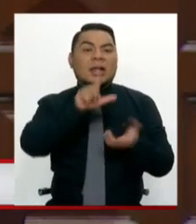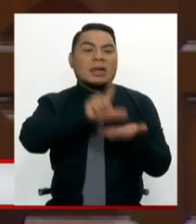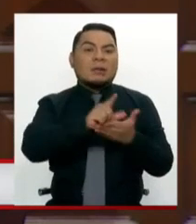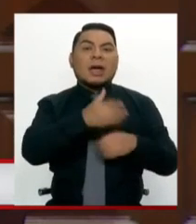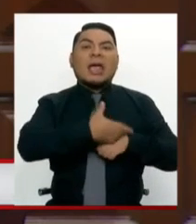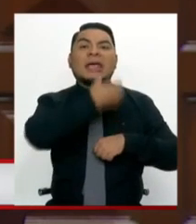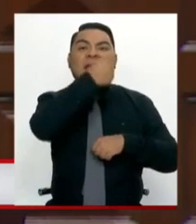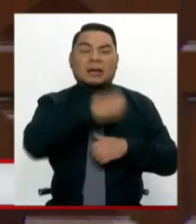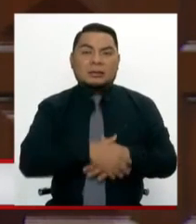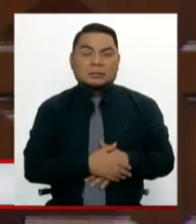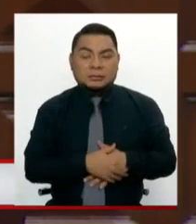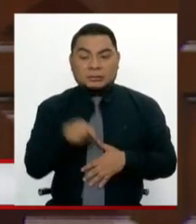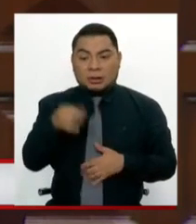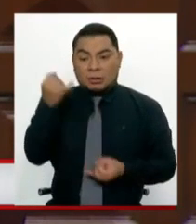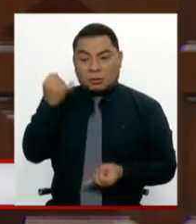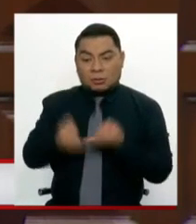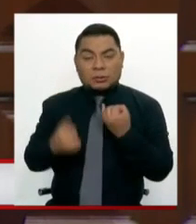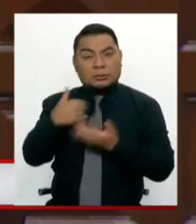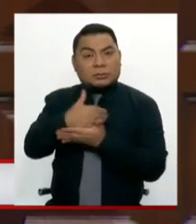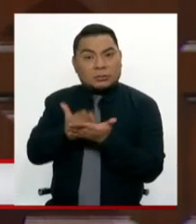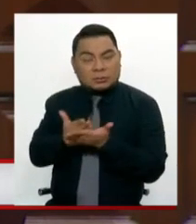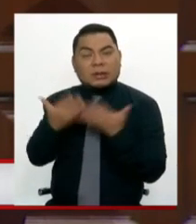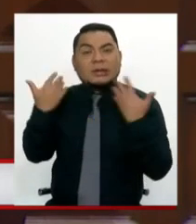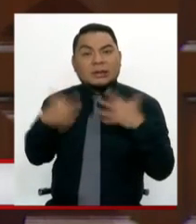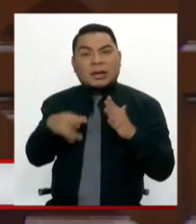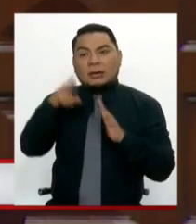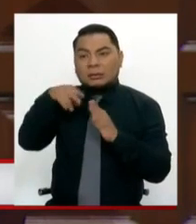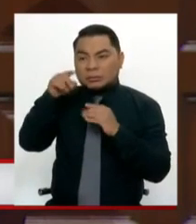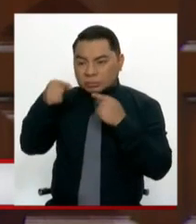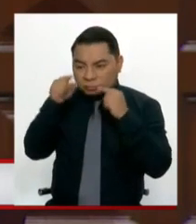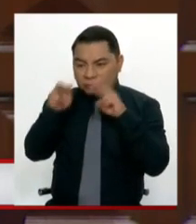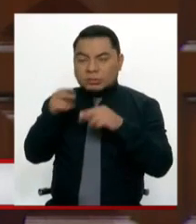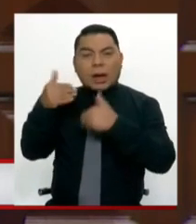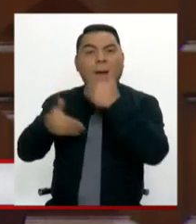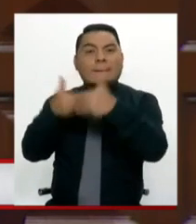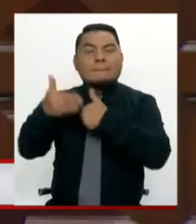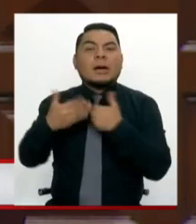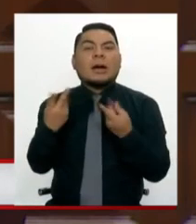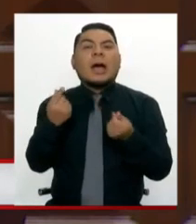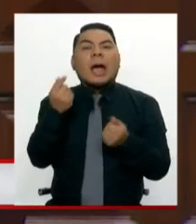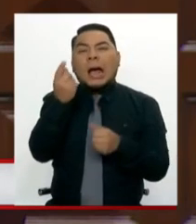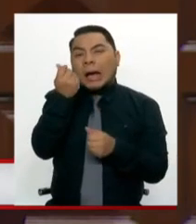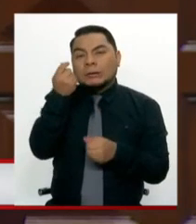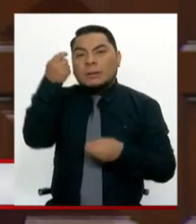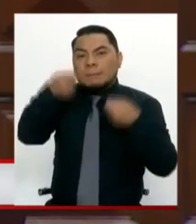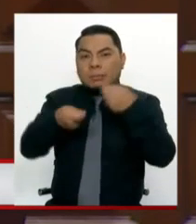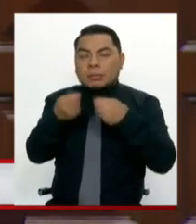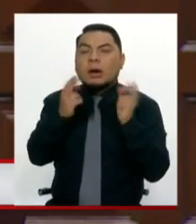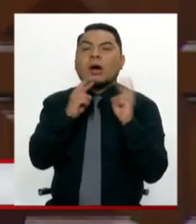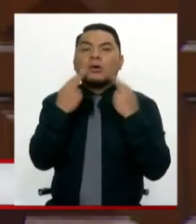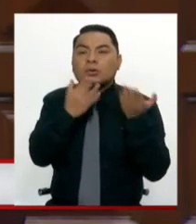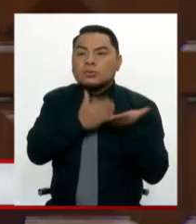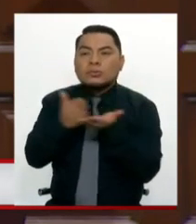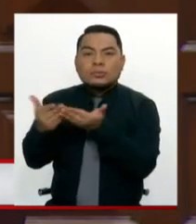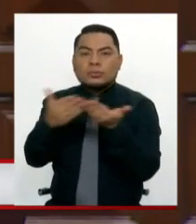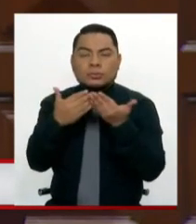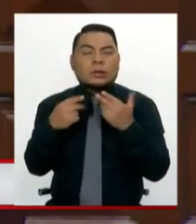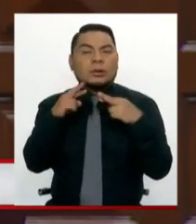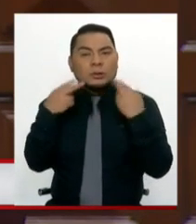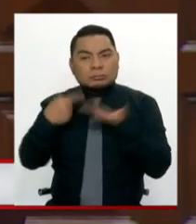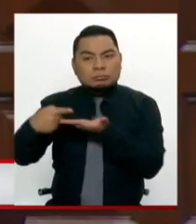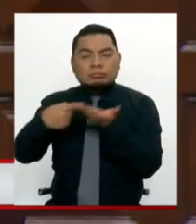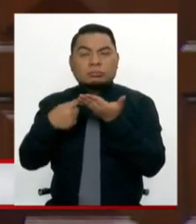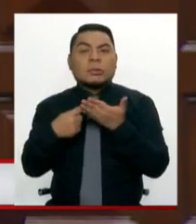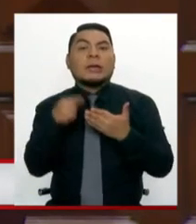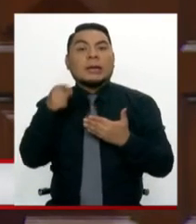Lima-Ica. En este último tramo ya se registra avances en la preinversión y ambos están considerados en